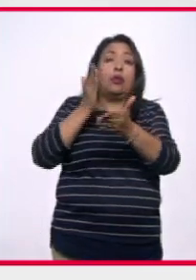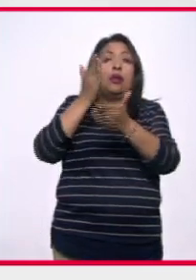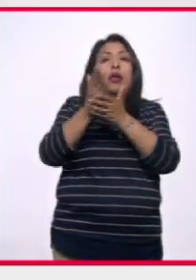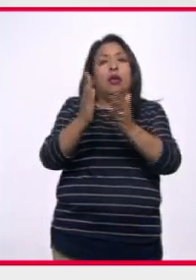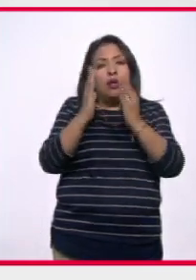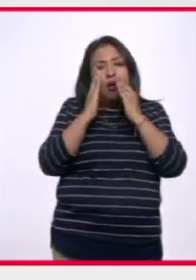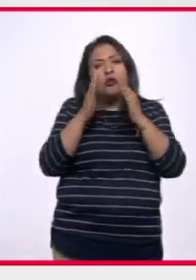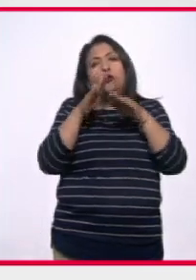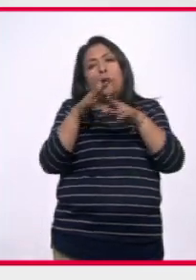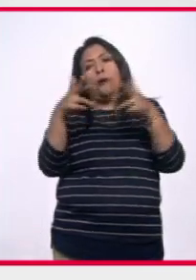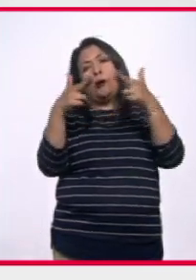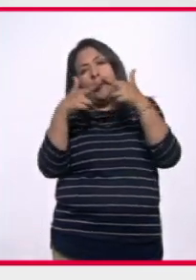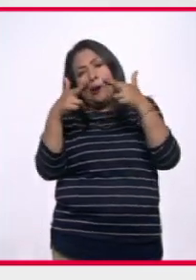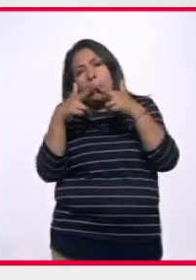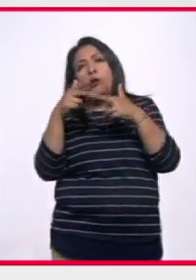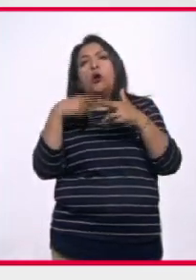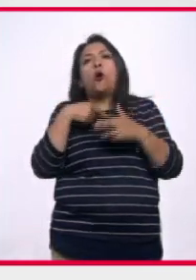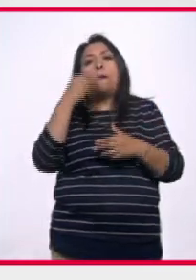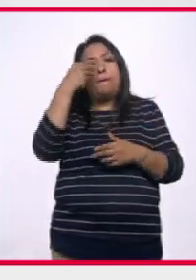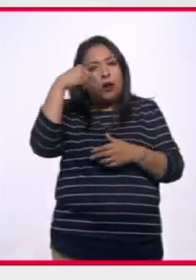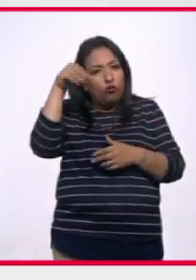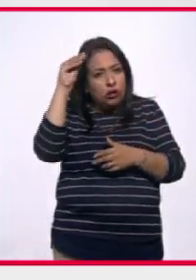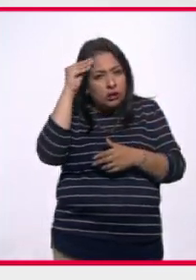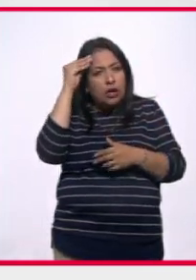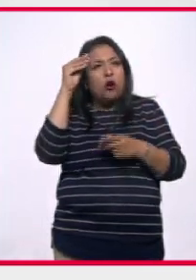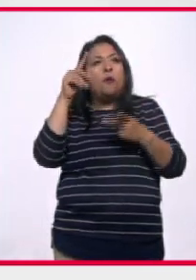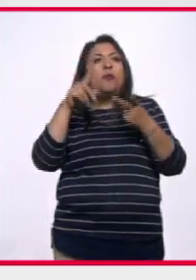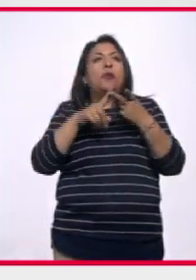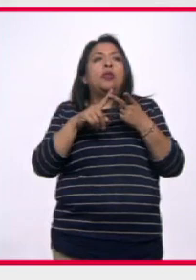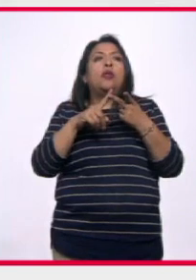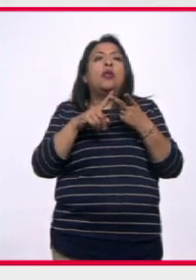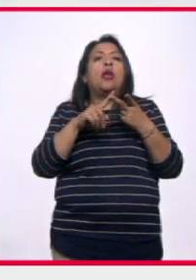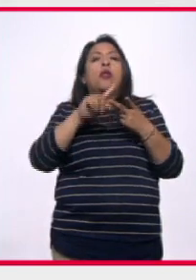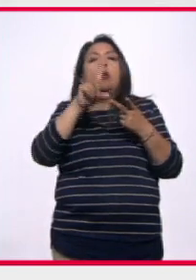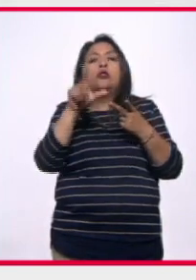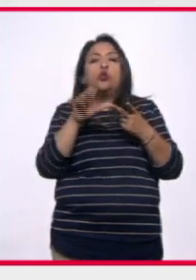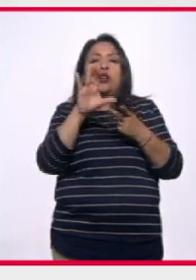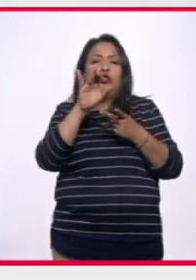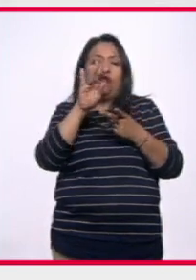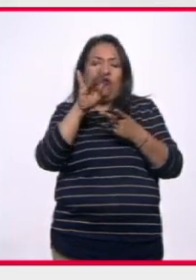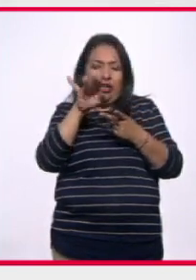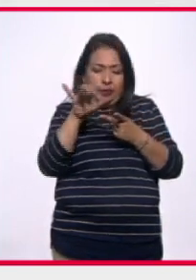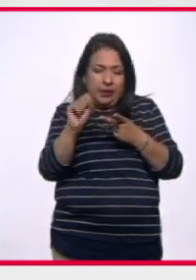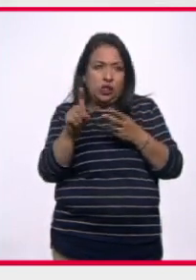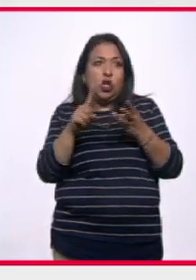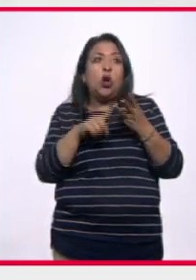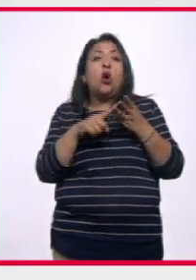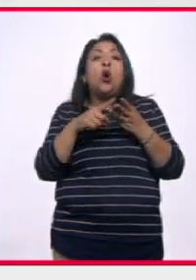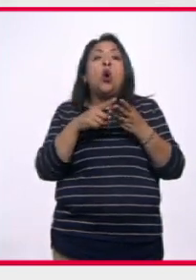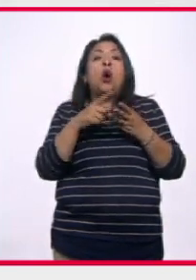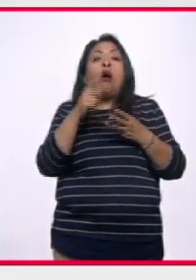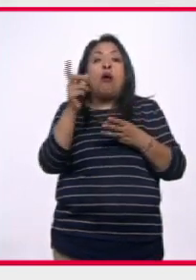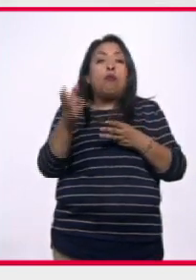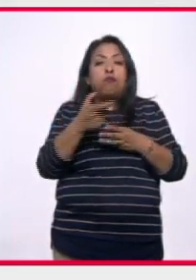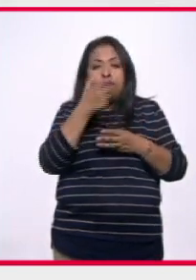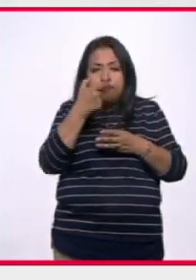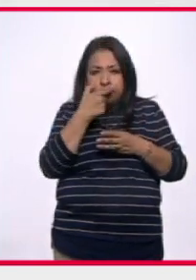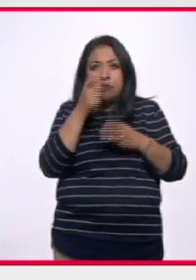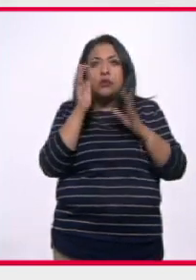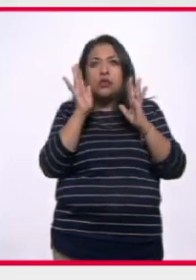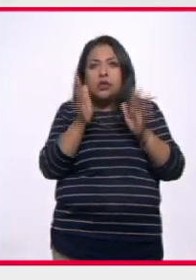catecismo los bautizaron los con fe nos confirmaron e hicimos la primera comunión